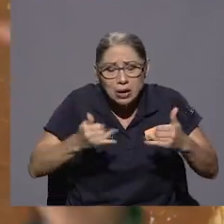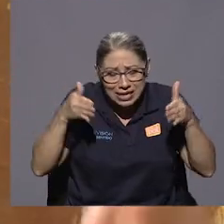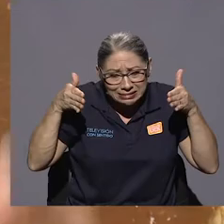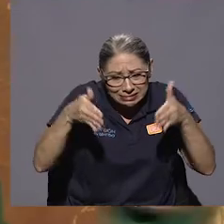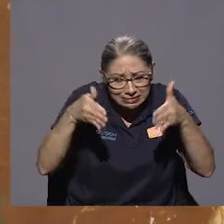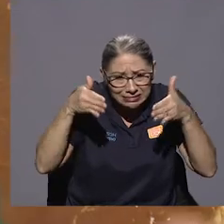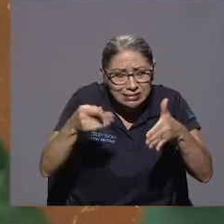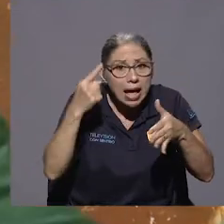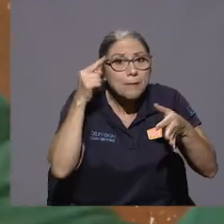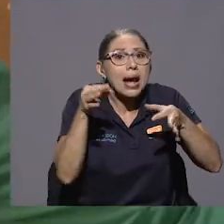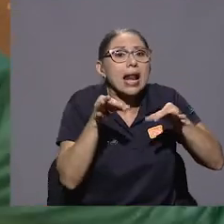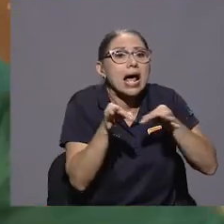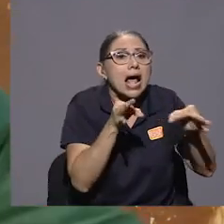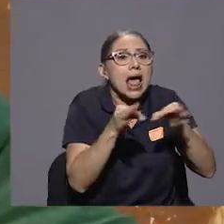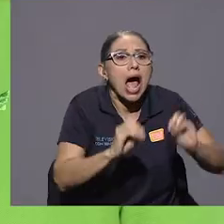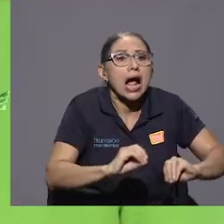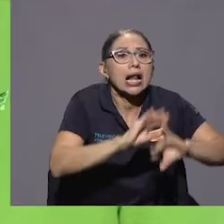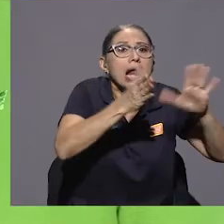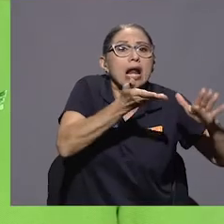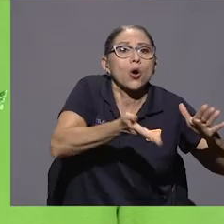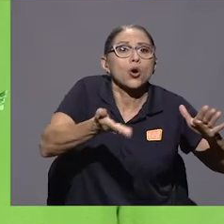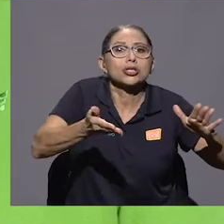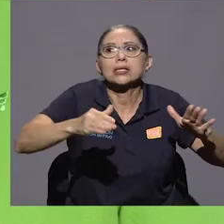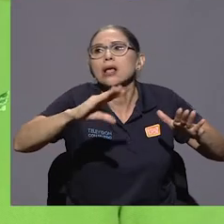a aclarar cosas que otra gente dice.